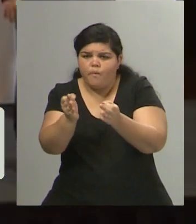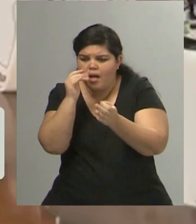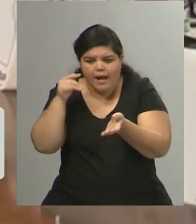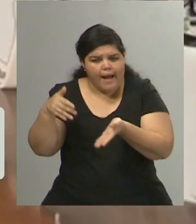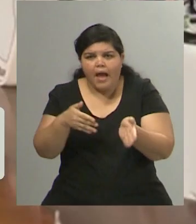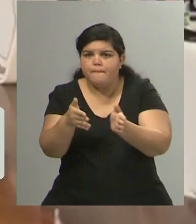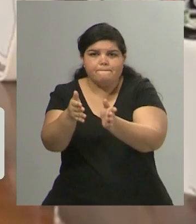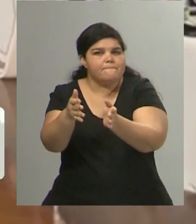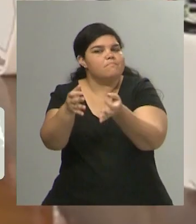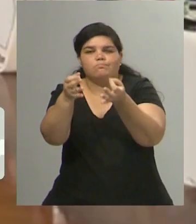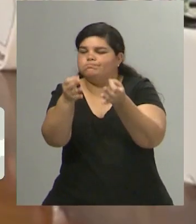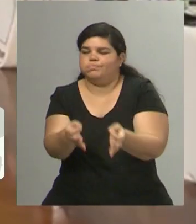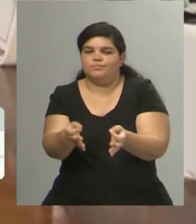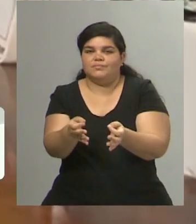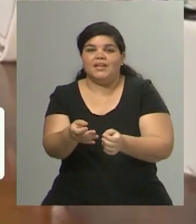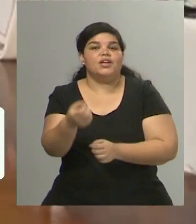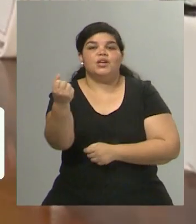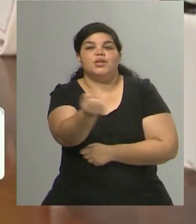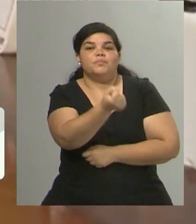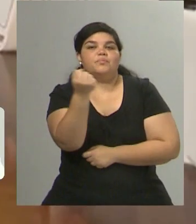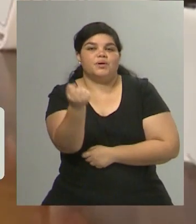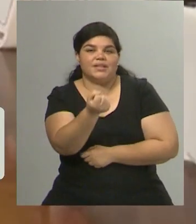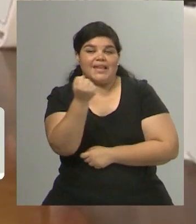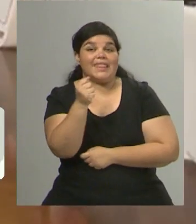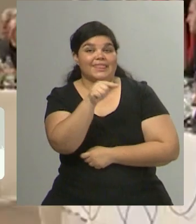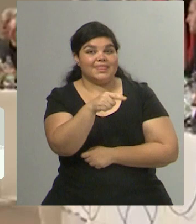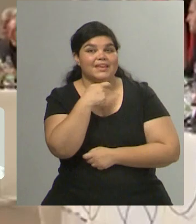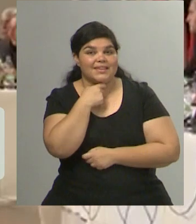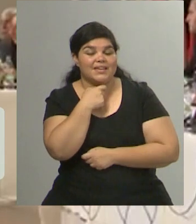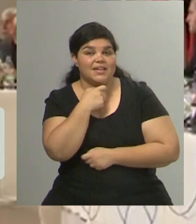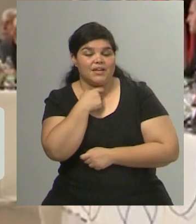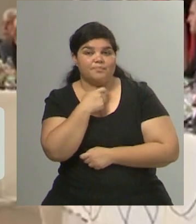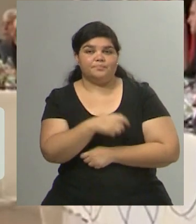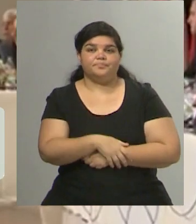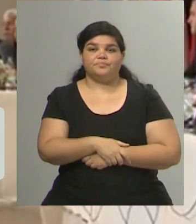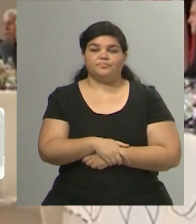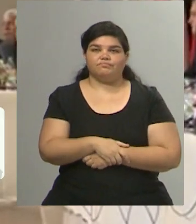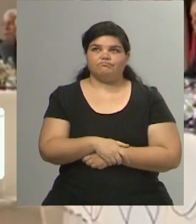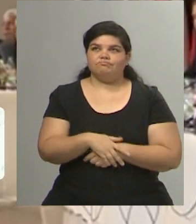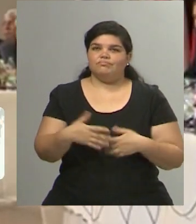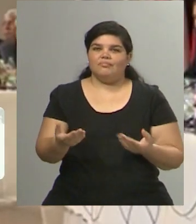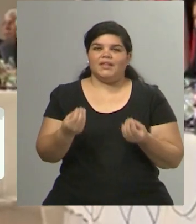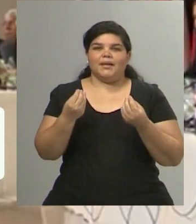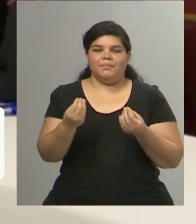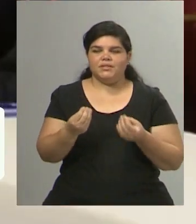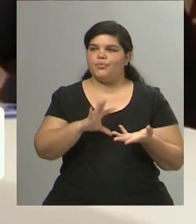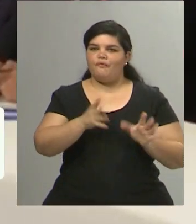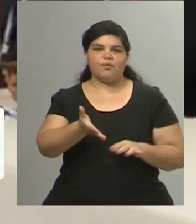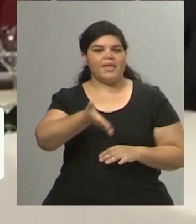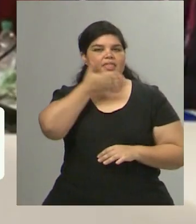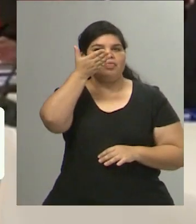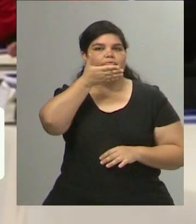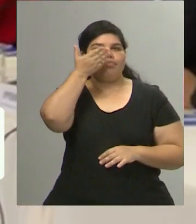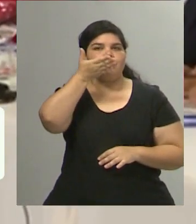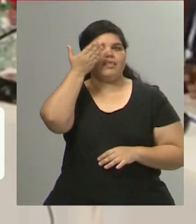a tratar de poner el acento en aquellas cosas que no a la luz de lo que la teoría dice que debe ser